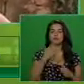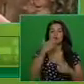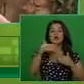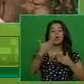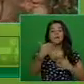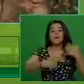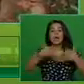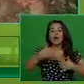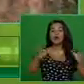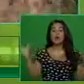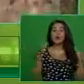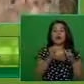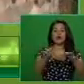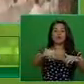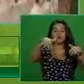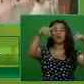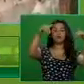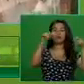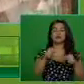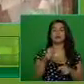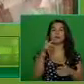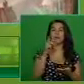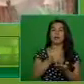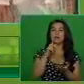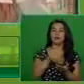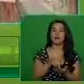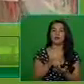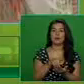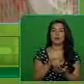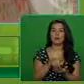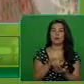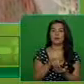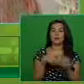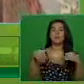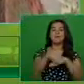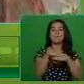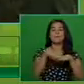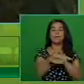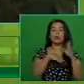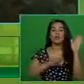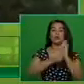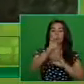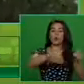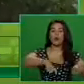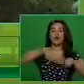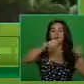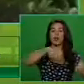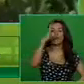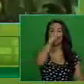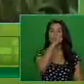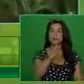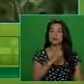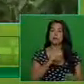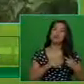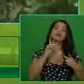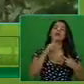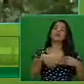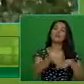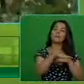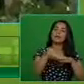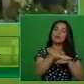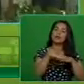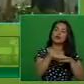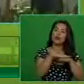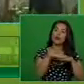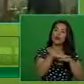va a haber la sesión plenaria con la participación del ministro de Desarrollo Agrario del Brasil, la participación